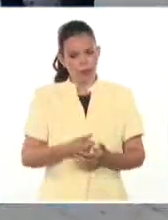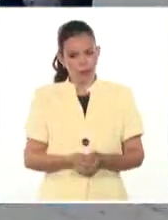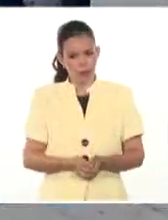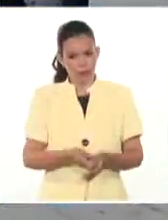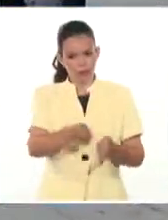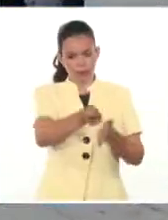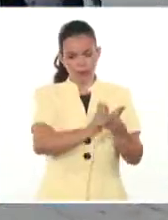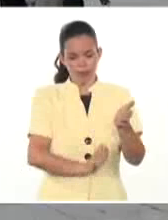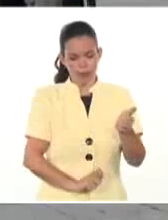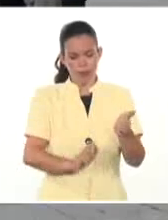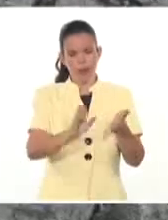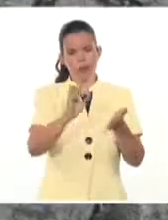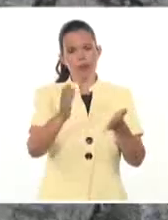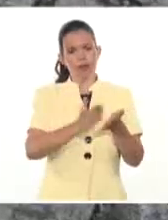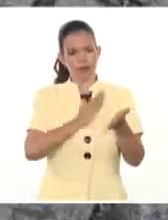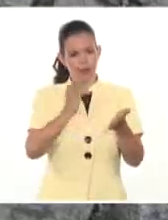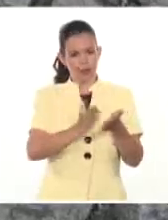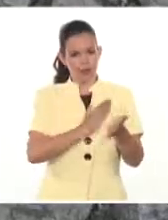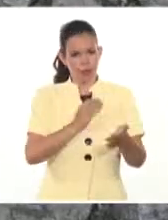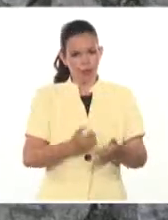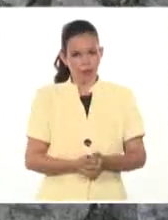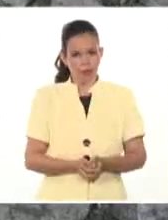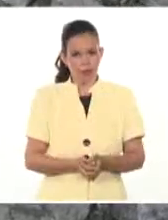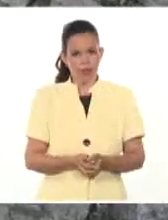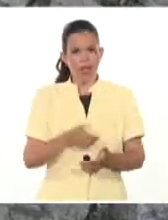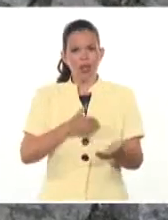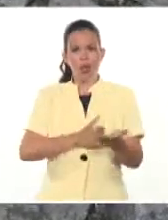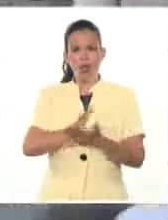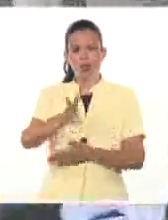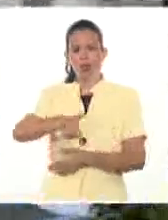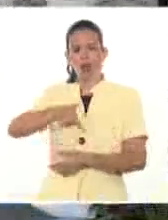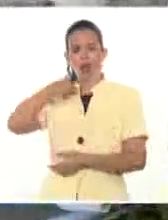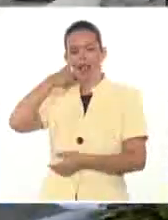de la cárcel bajo el nazismo, estad alertas.